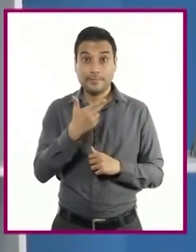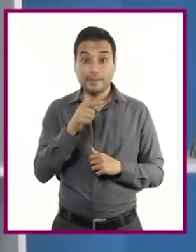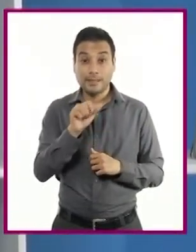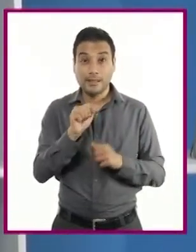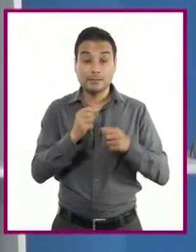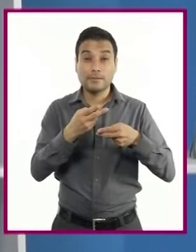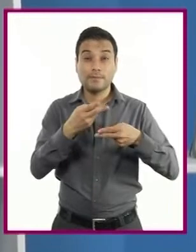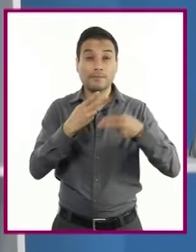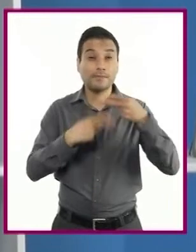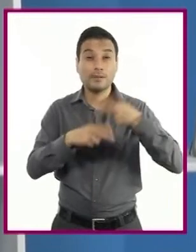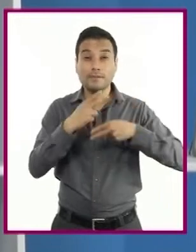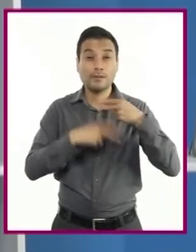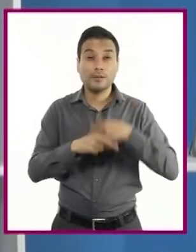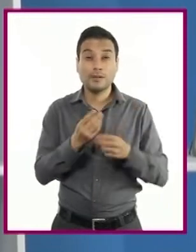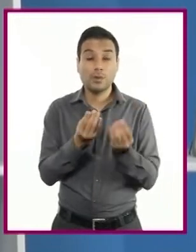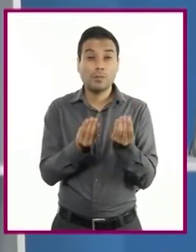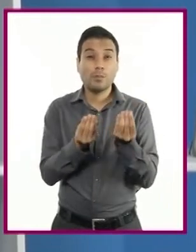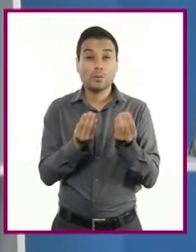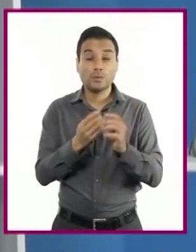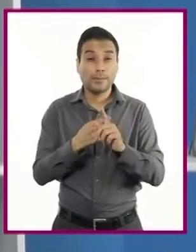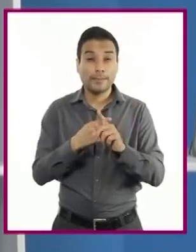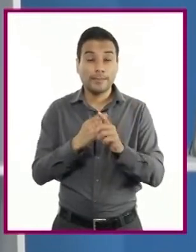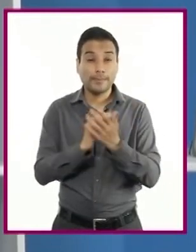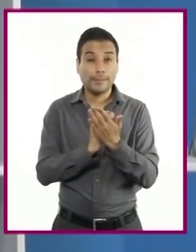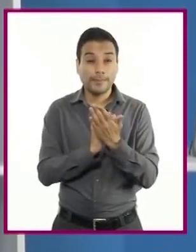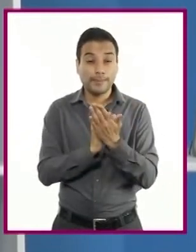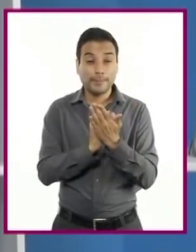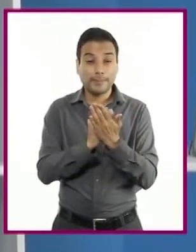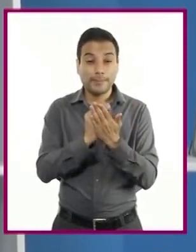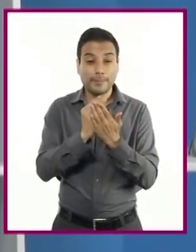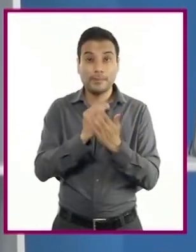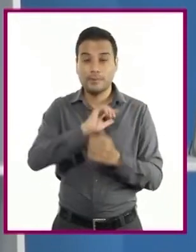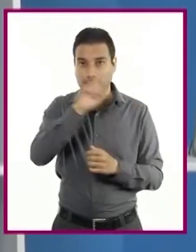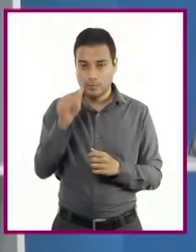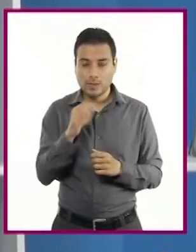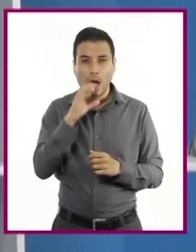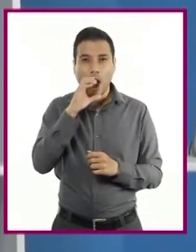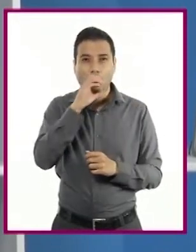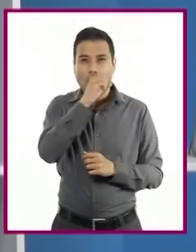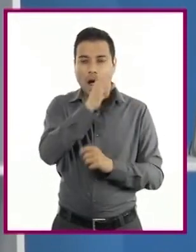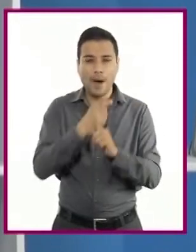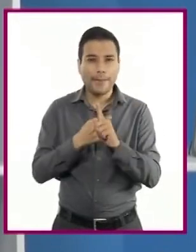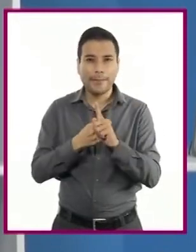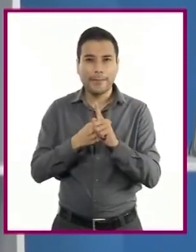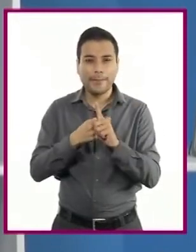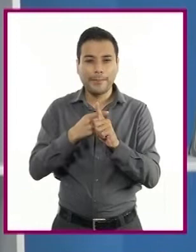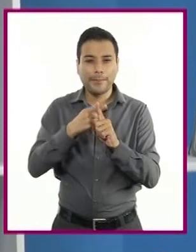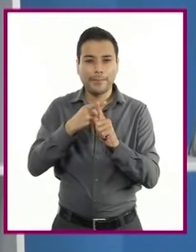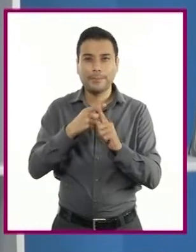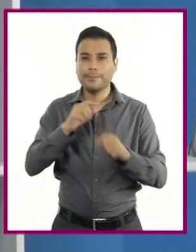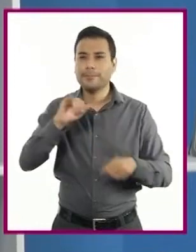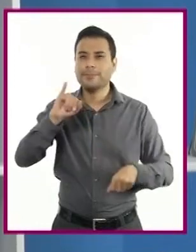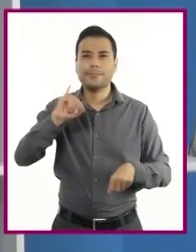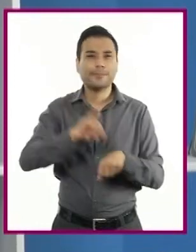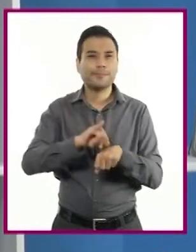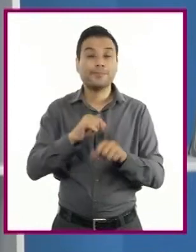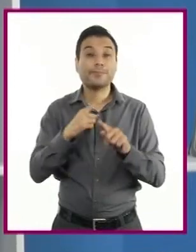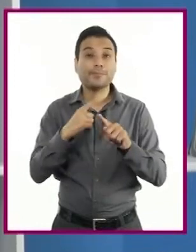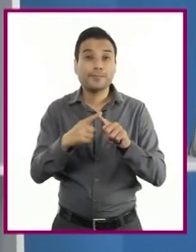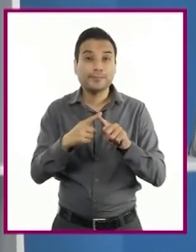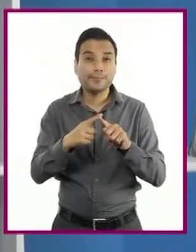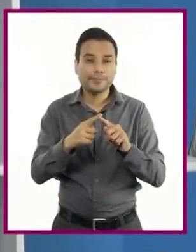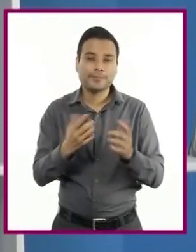efecto invernadero y por lo tanto el aumento en las temperaturas y el calentamiento global son una consecuencia del modelo